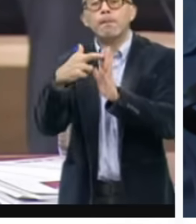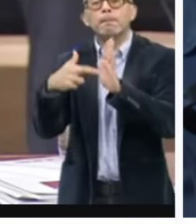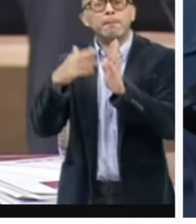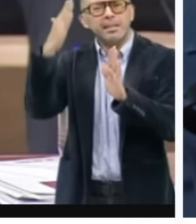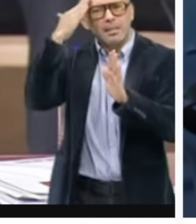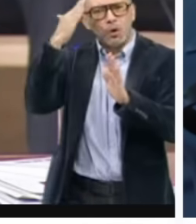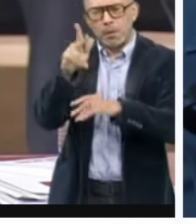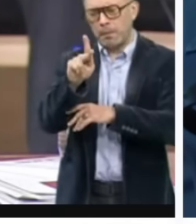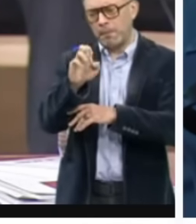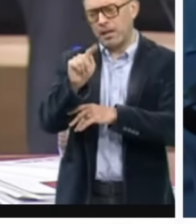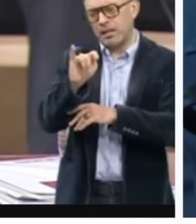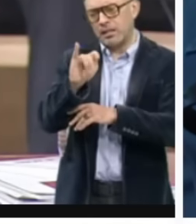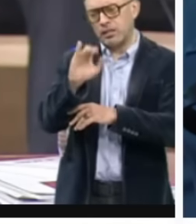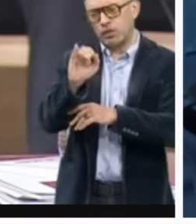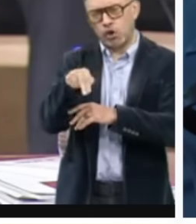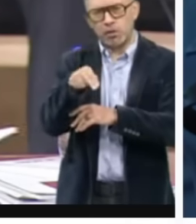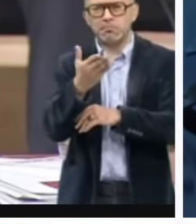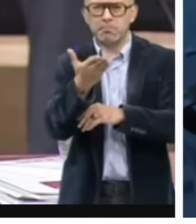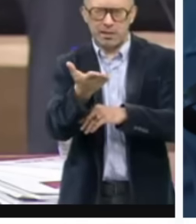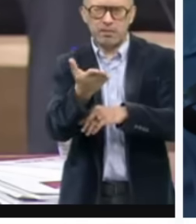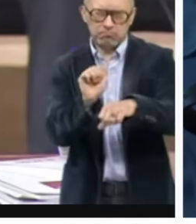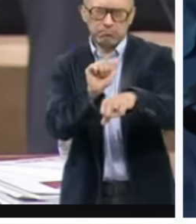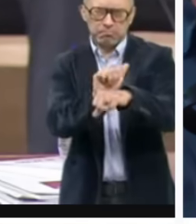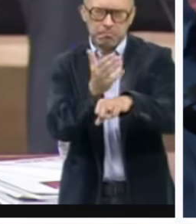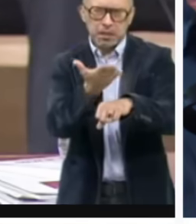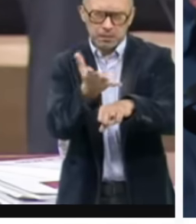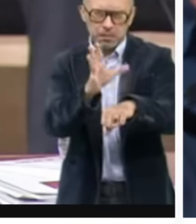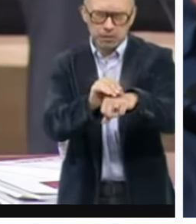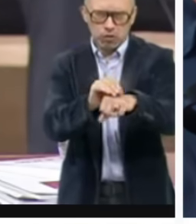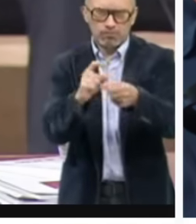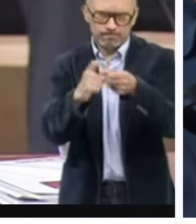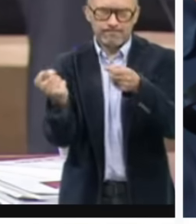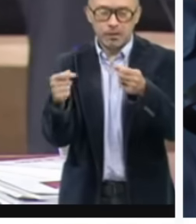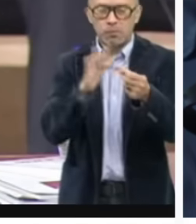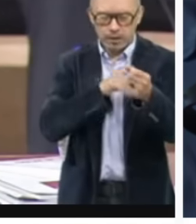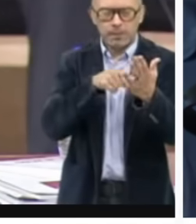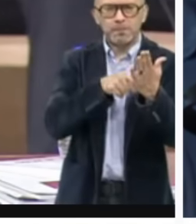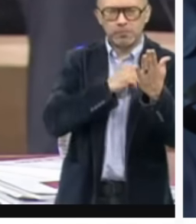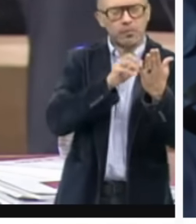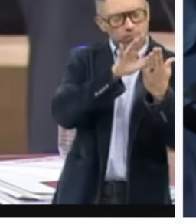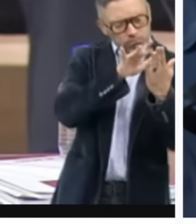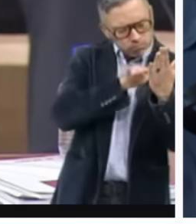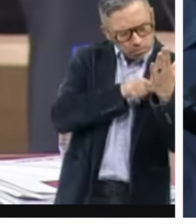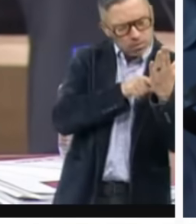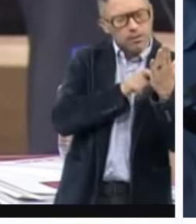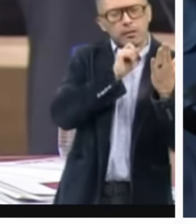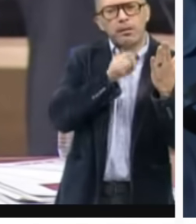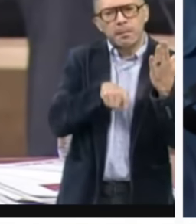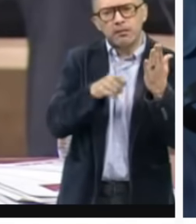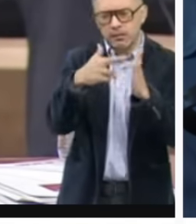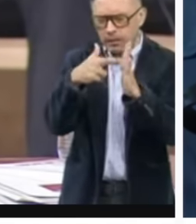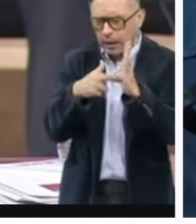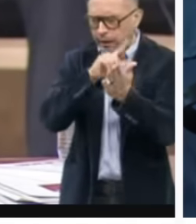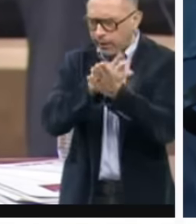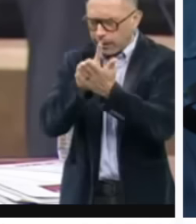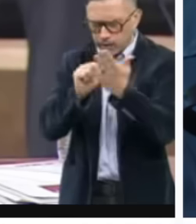se pide tener claridad respecto de este texto normativo y la lectura jurídica que se hará para